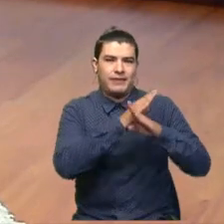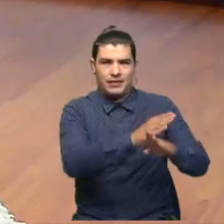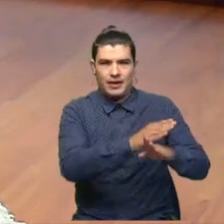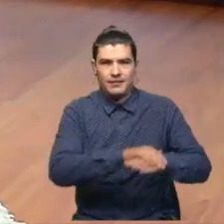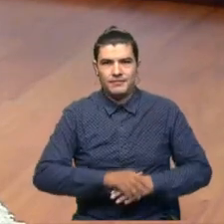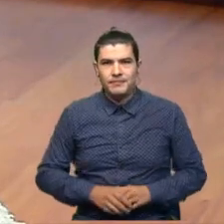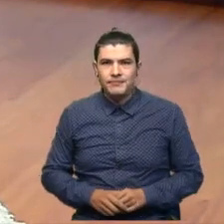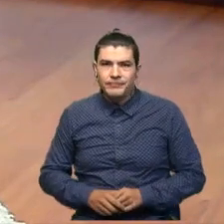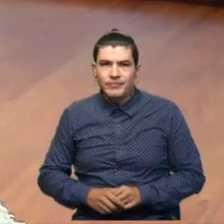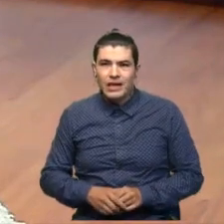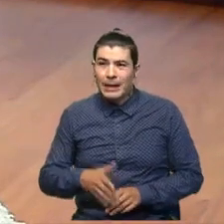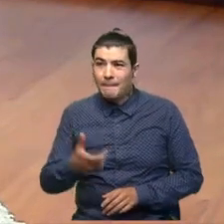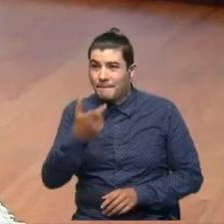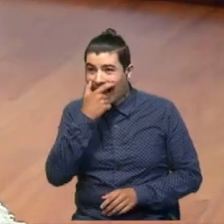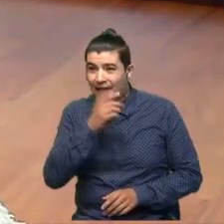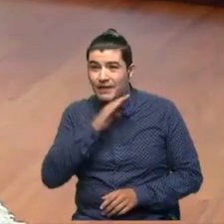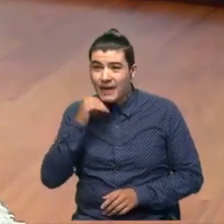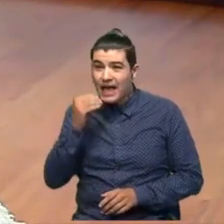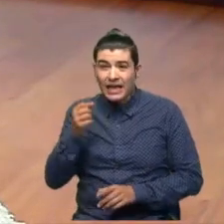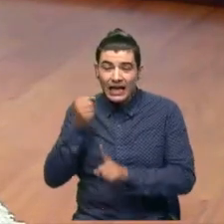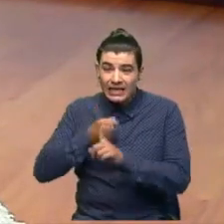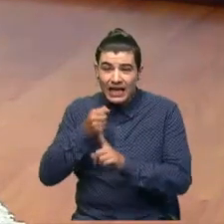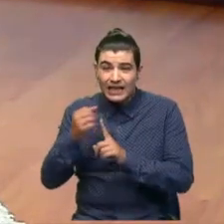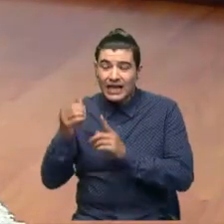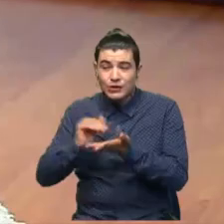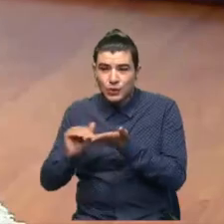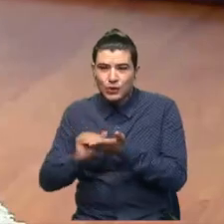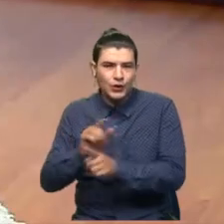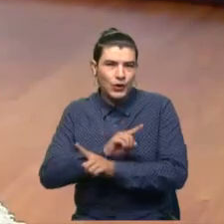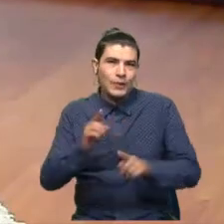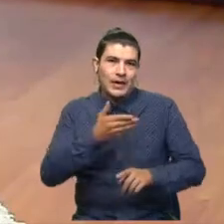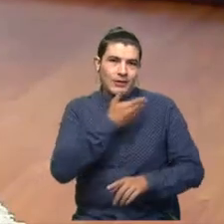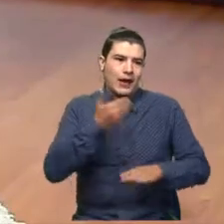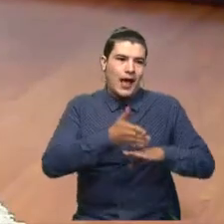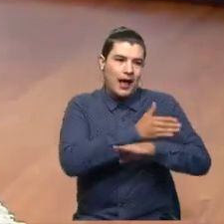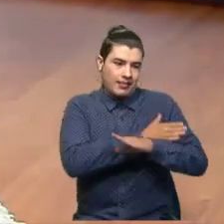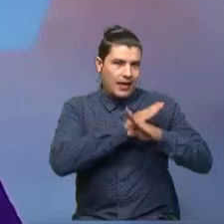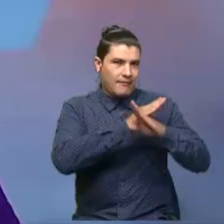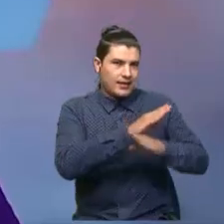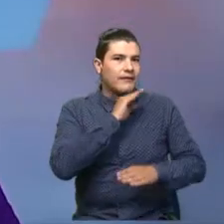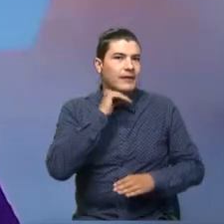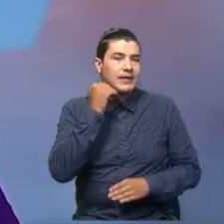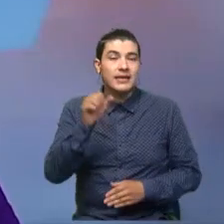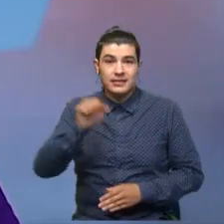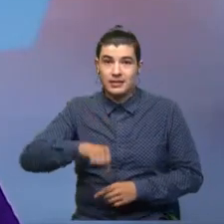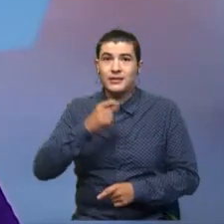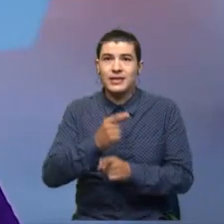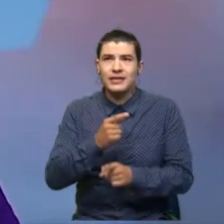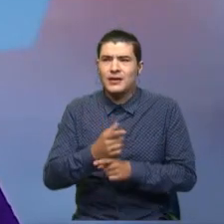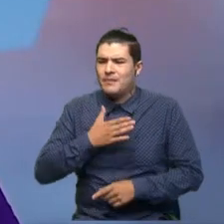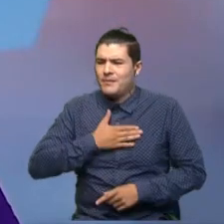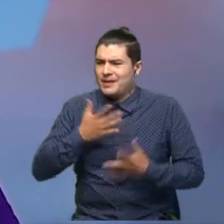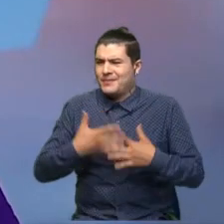tratamos de curar, ¿cierto, doctor? Bienvenido a nuestro programa, doctor. Gracias a ti, Hernán, por invitarme a tu programa, y para mí no hay nada